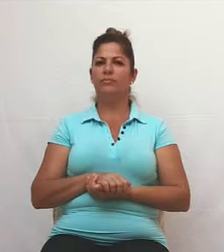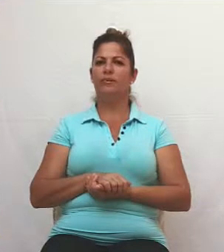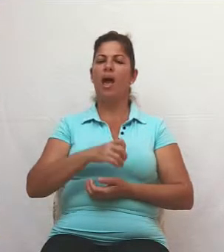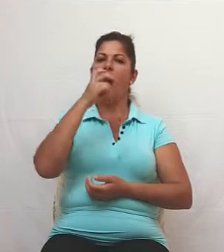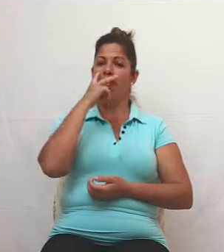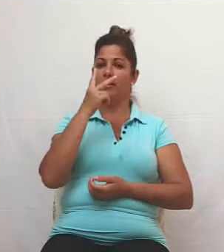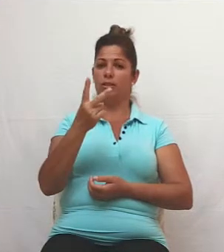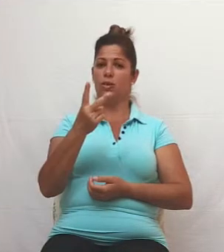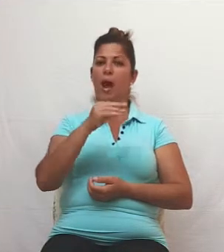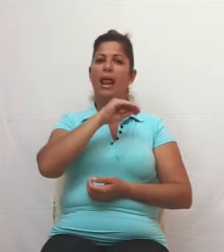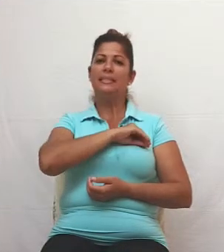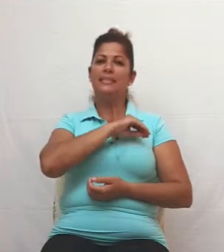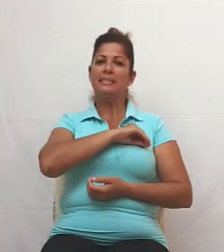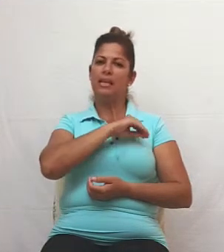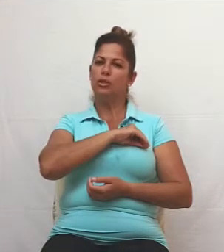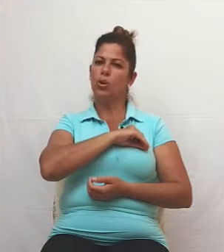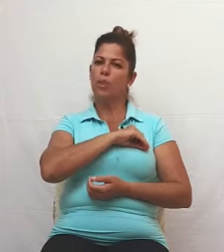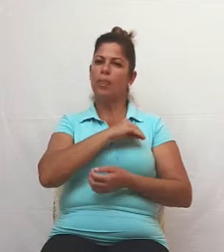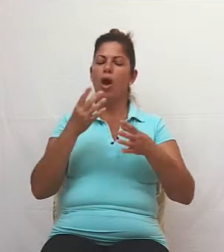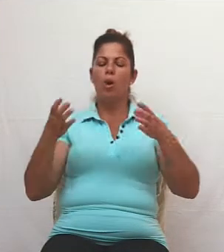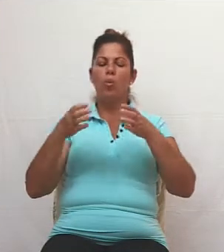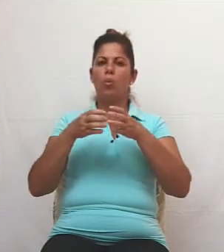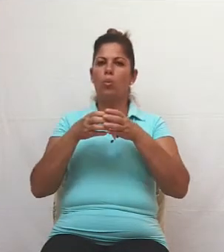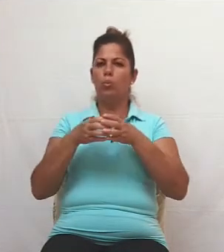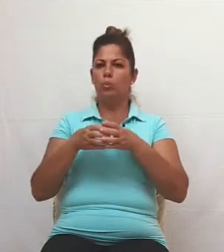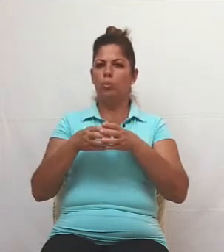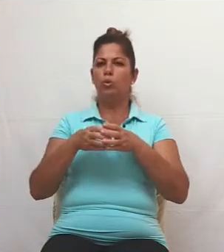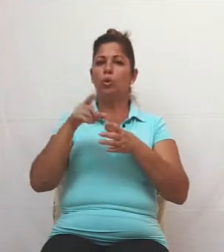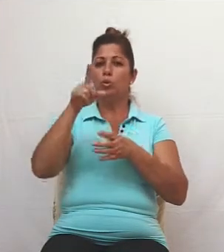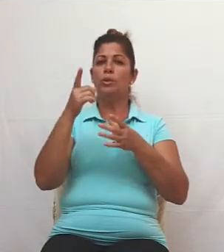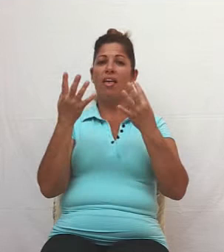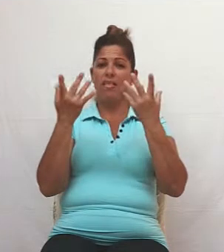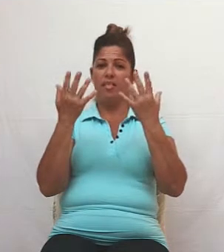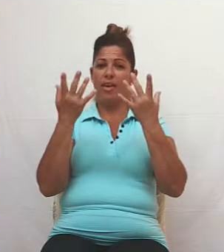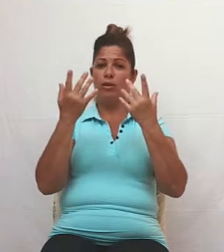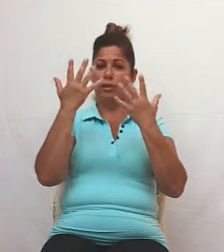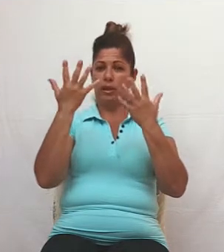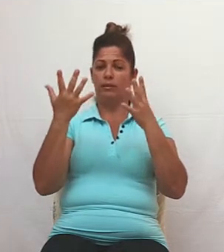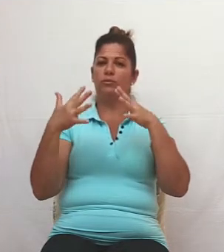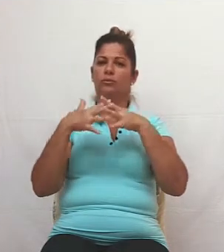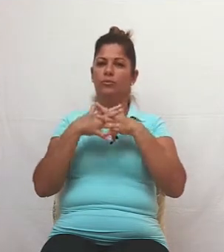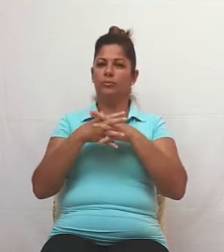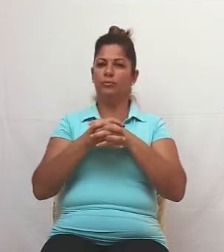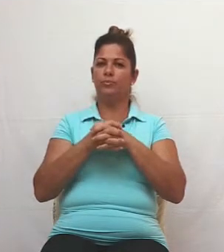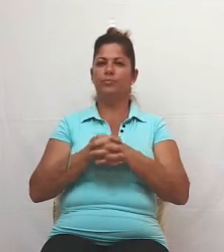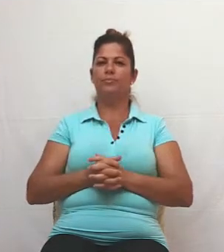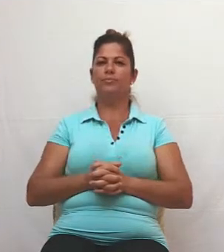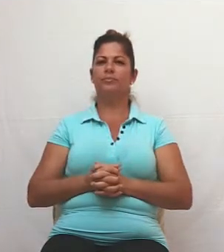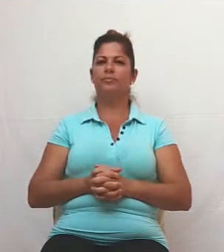atiendo a la sensación de juntar los dedos de mis dos manos